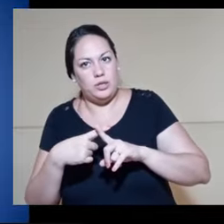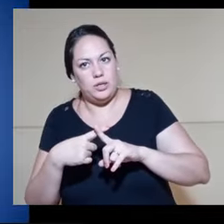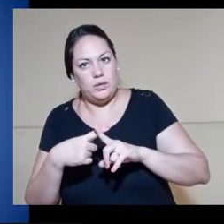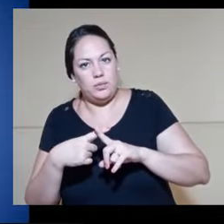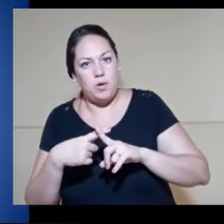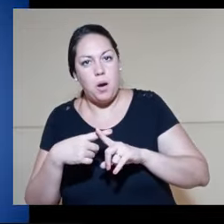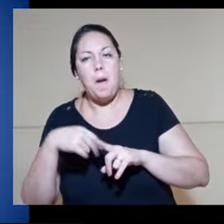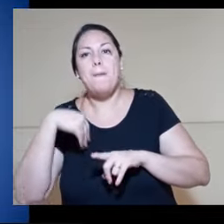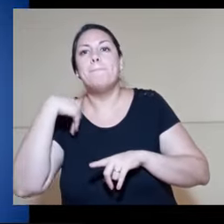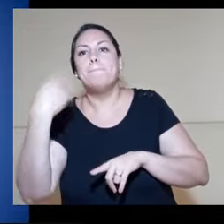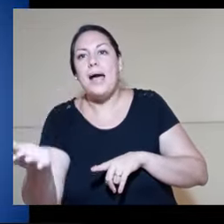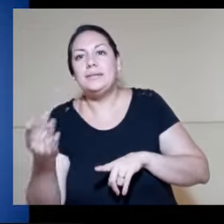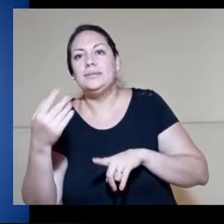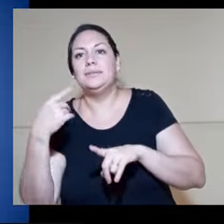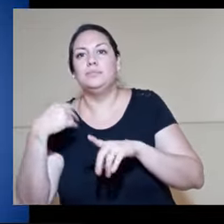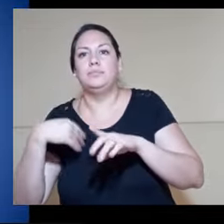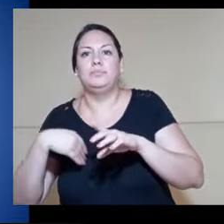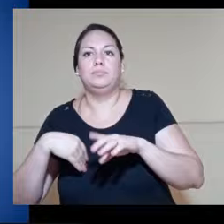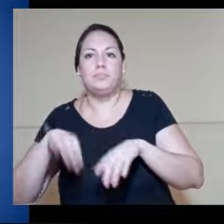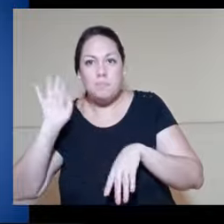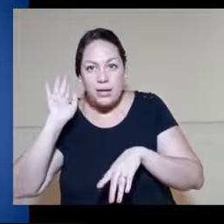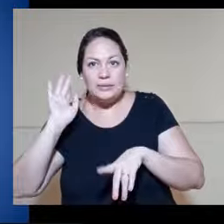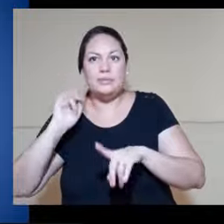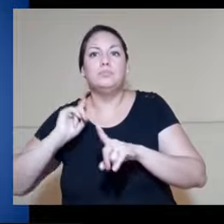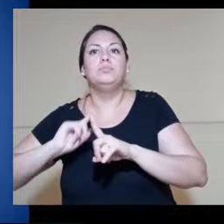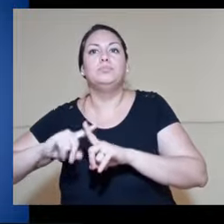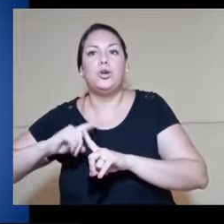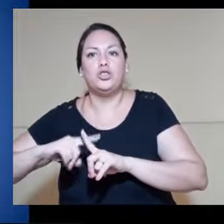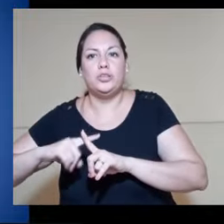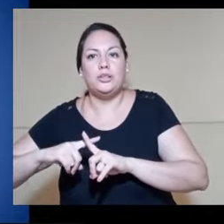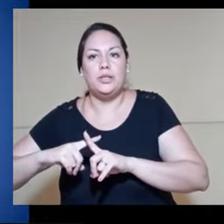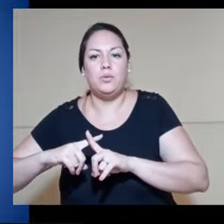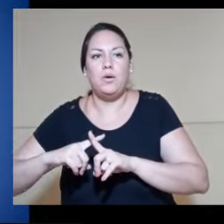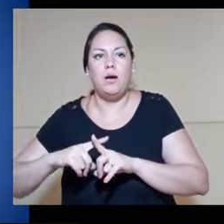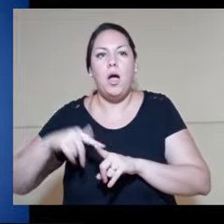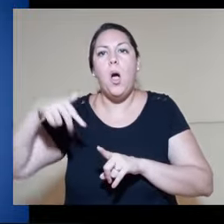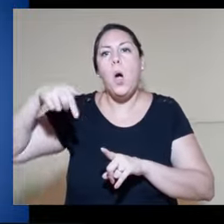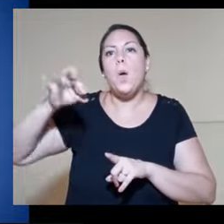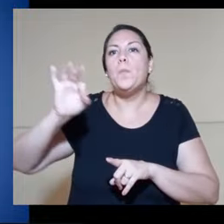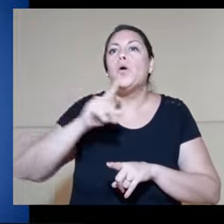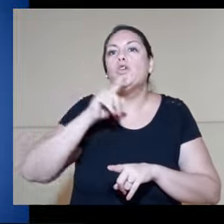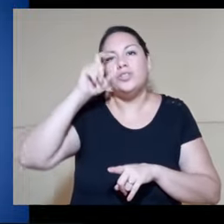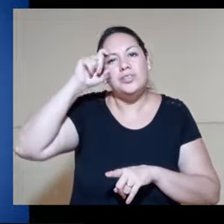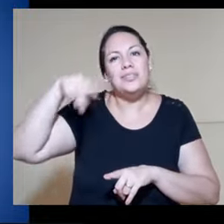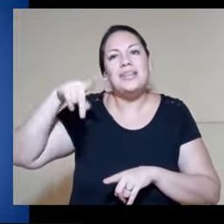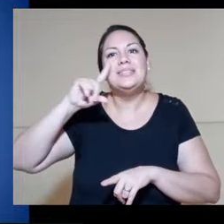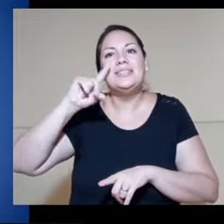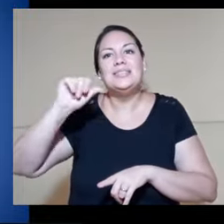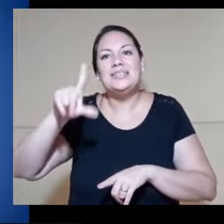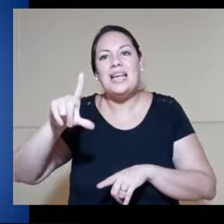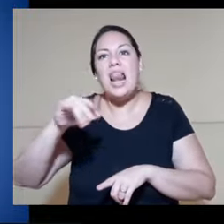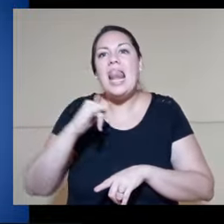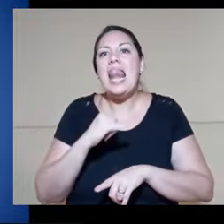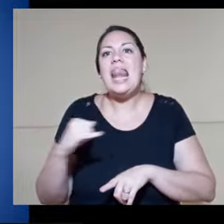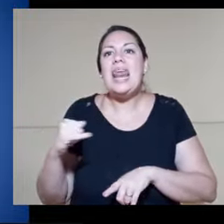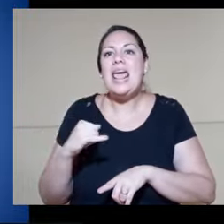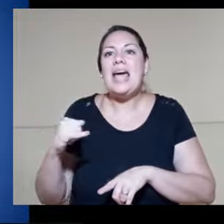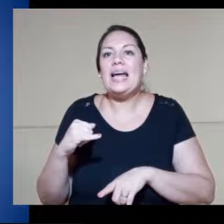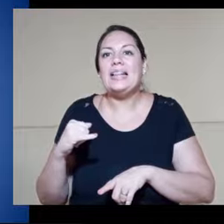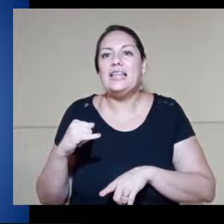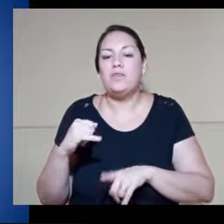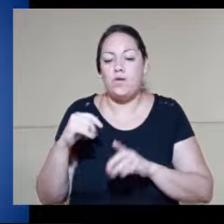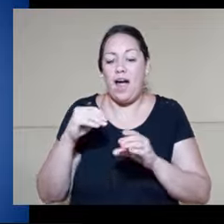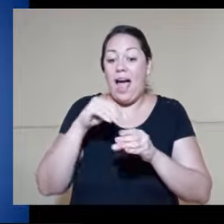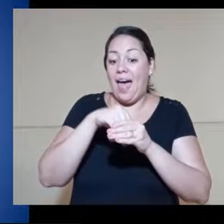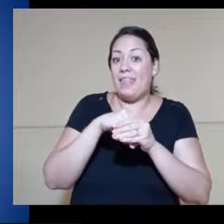entre cargas positivas. Menos cargas positivas adentro con respecto a la afuera me determina un potencial